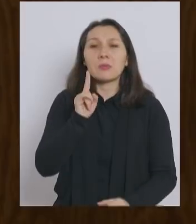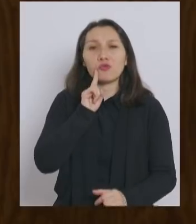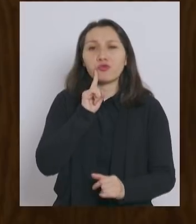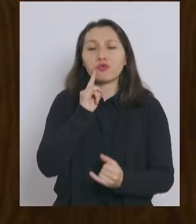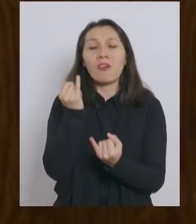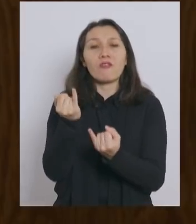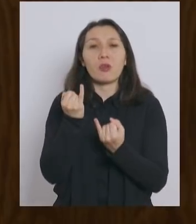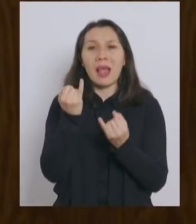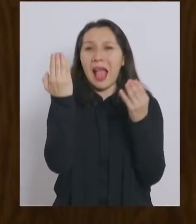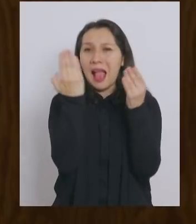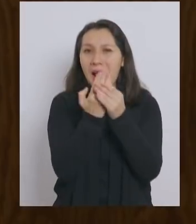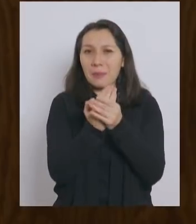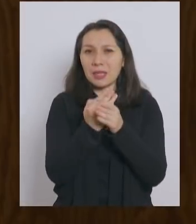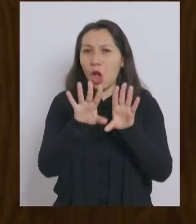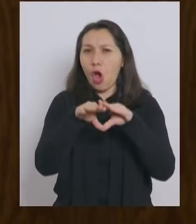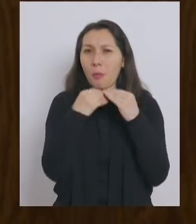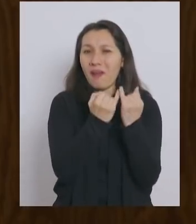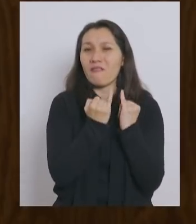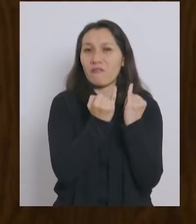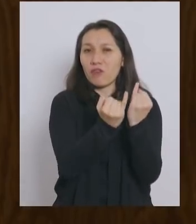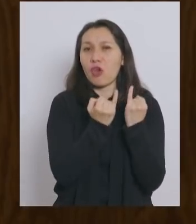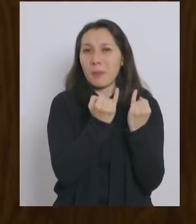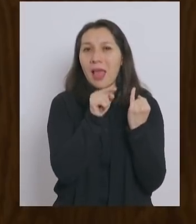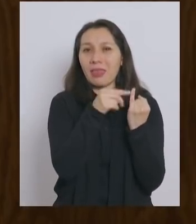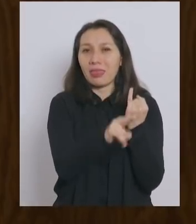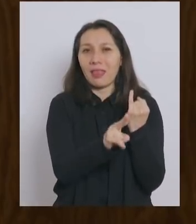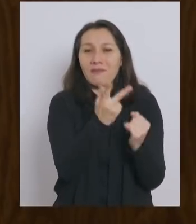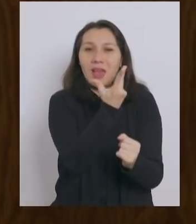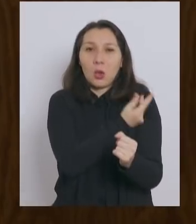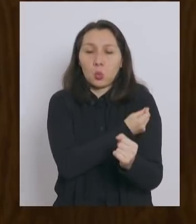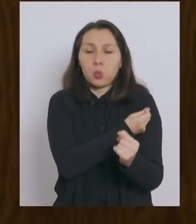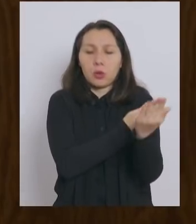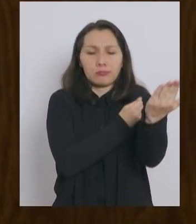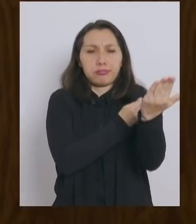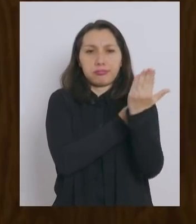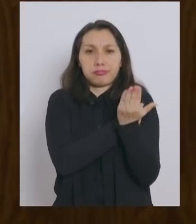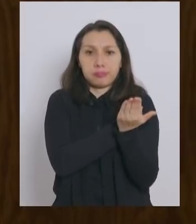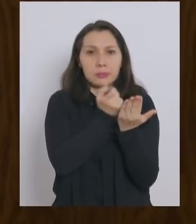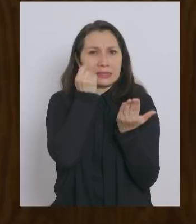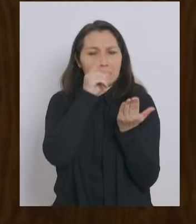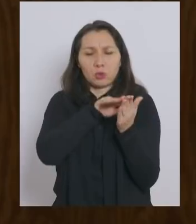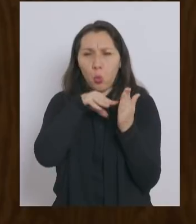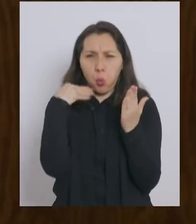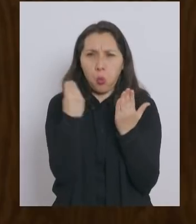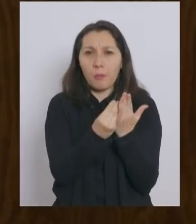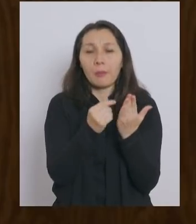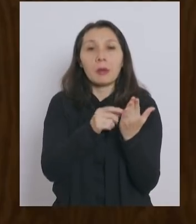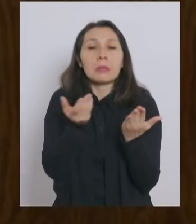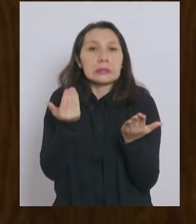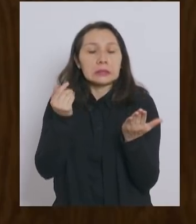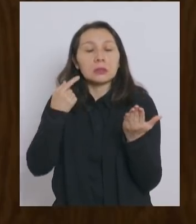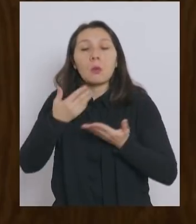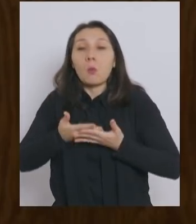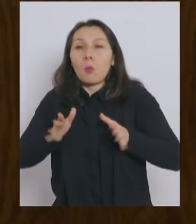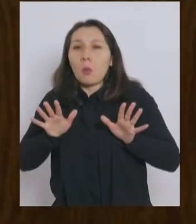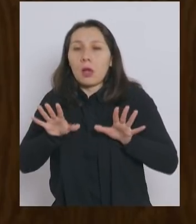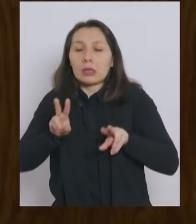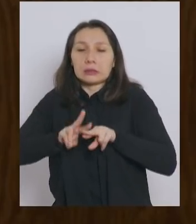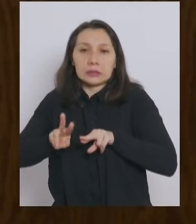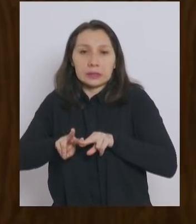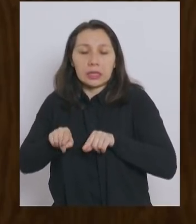vacunas. Esta información siempre es necesaria debido a que cualquier acción